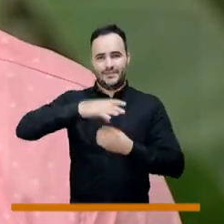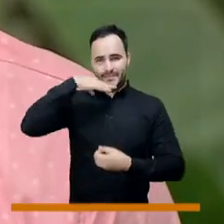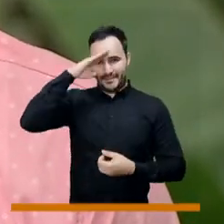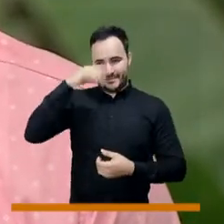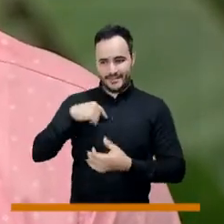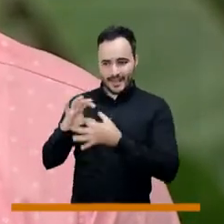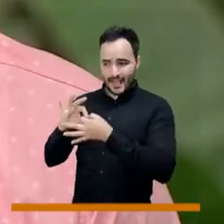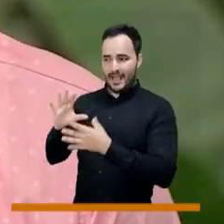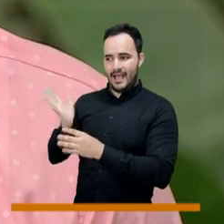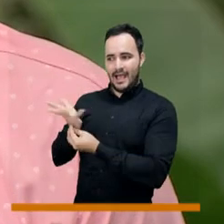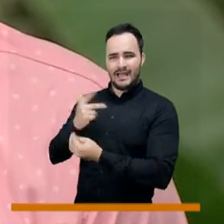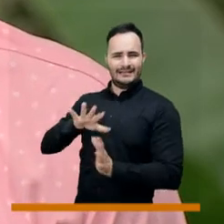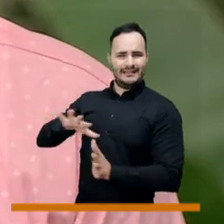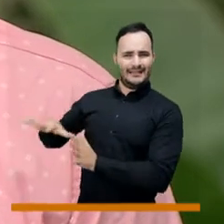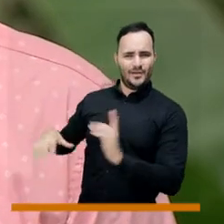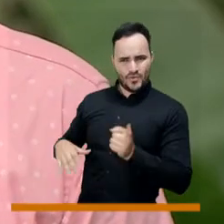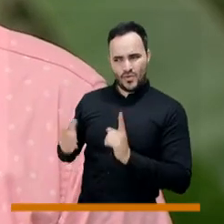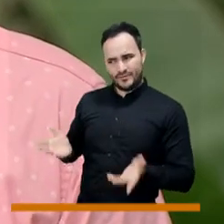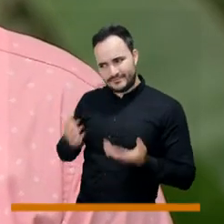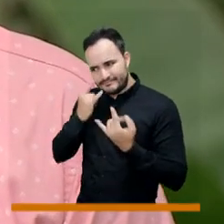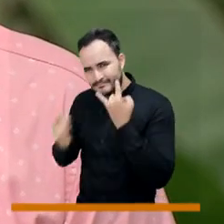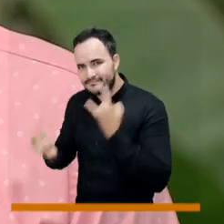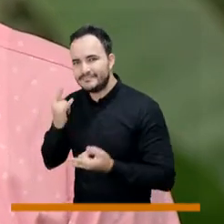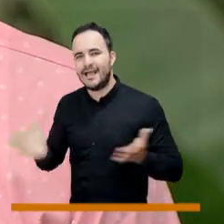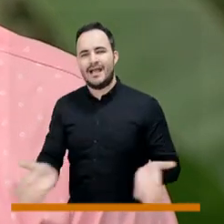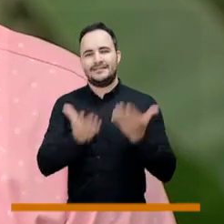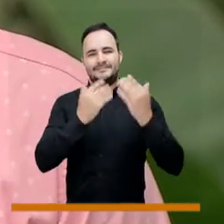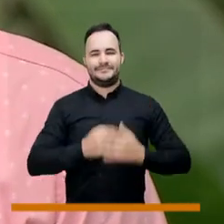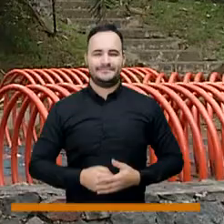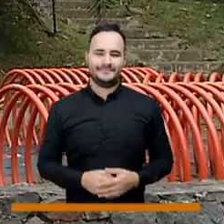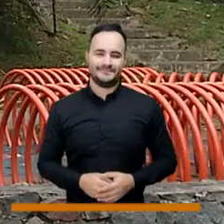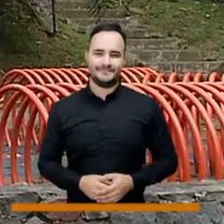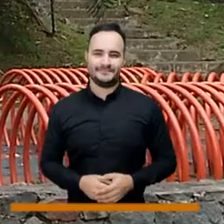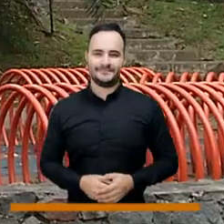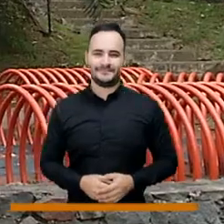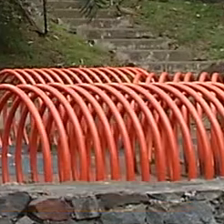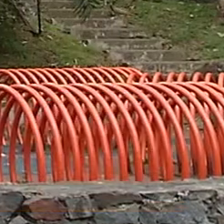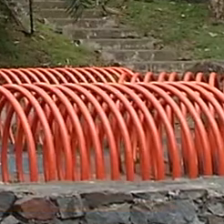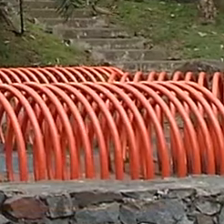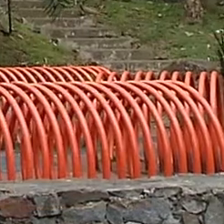a toda la ciudadanía de Medellín, acérquense al arte, que es un buen programa.